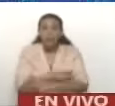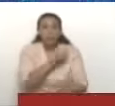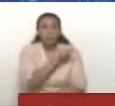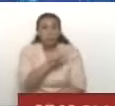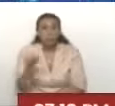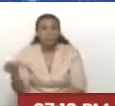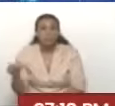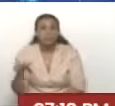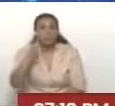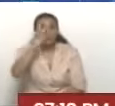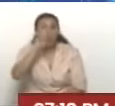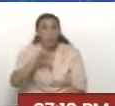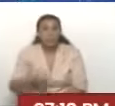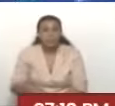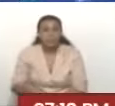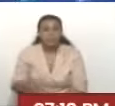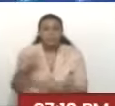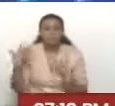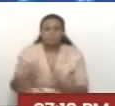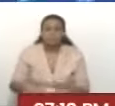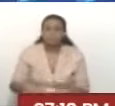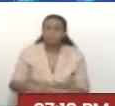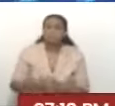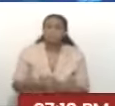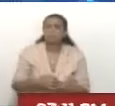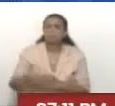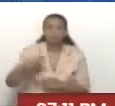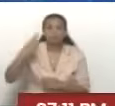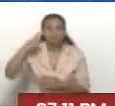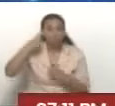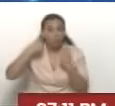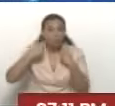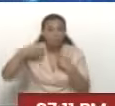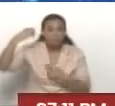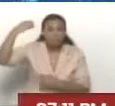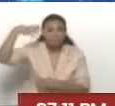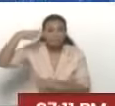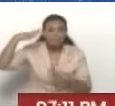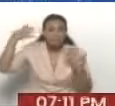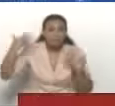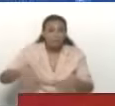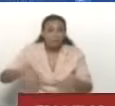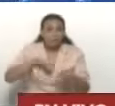de sol a sol, como dice la canción. De sol a sol. ¿Ah?